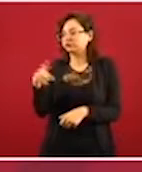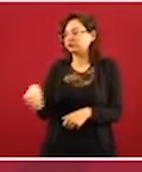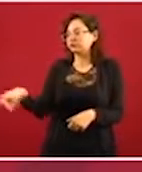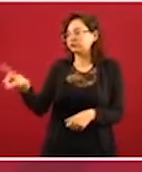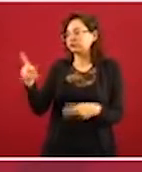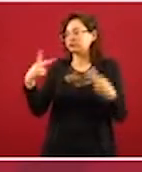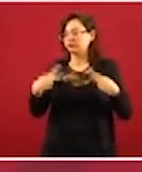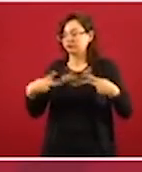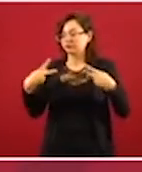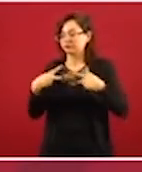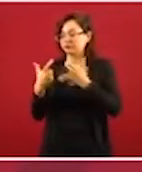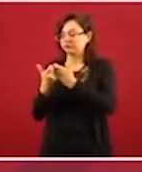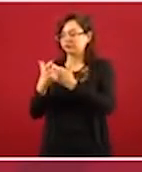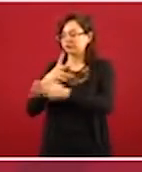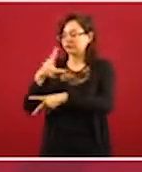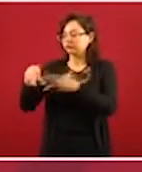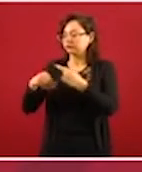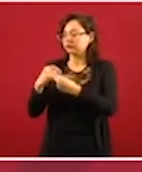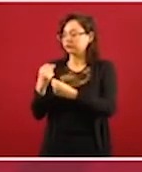nuestra base económica.